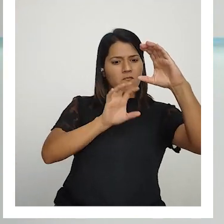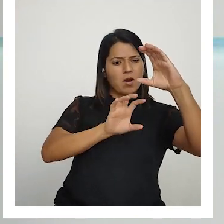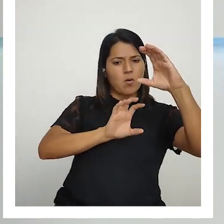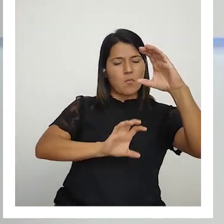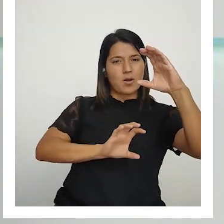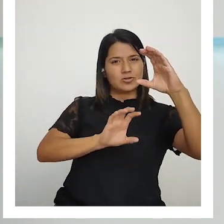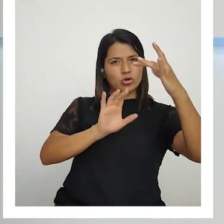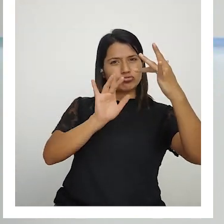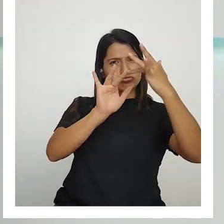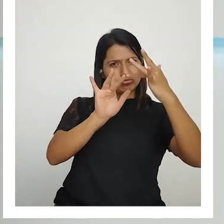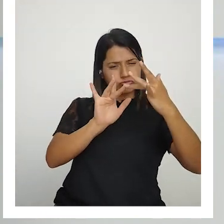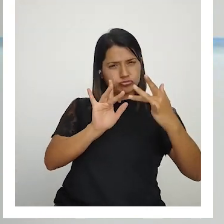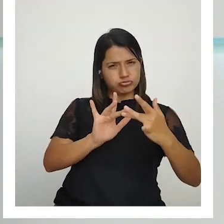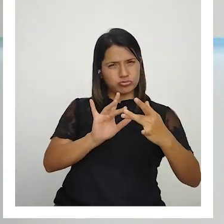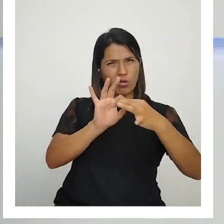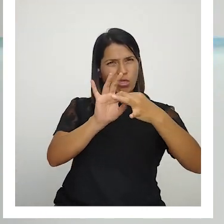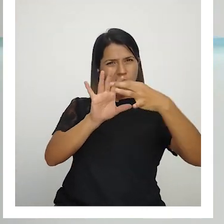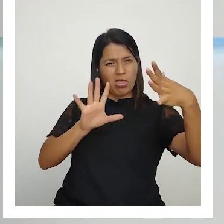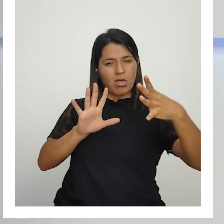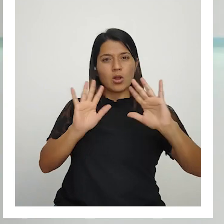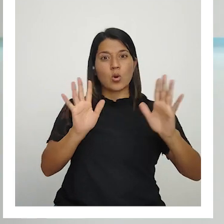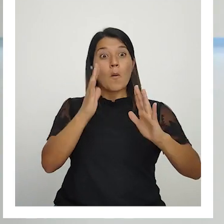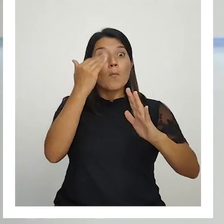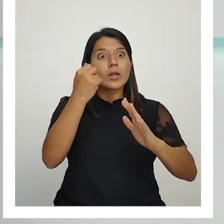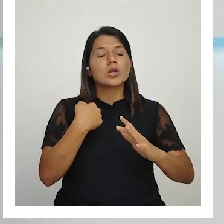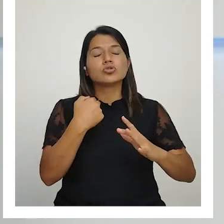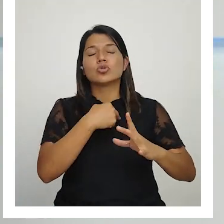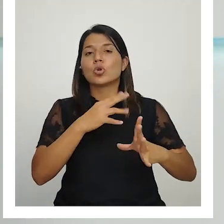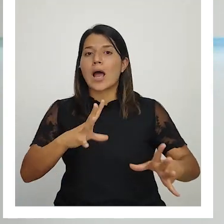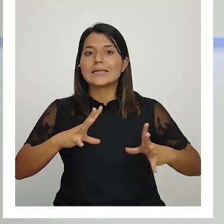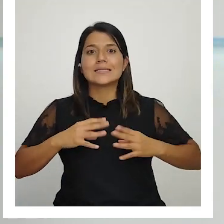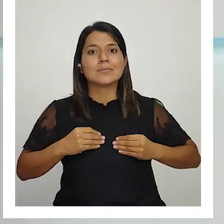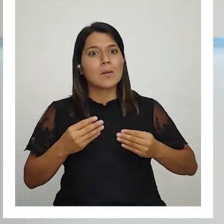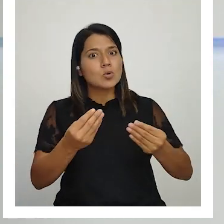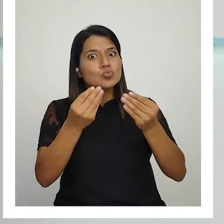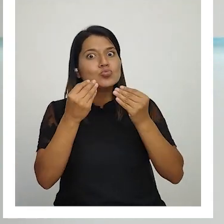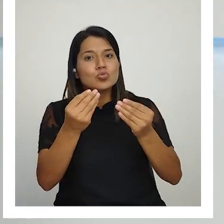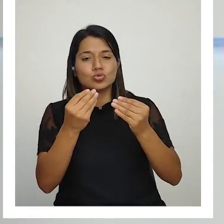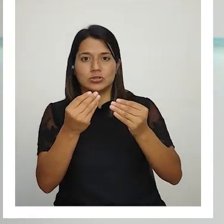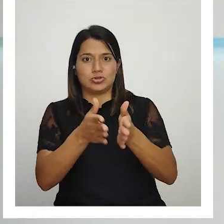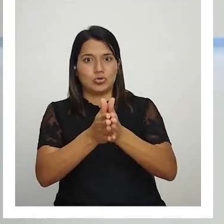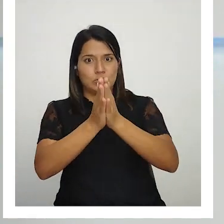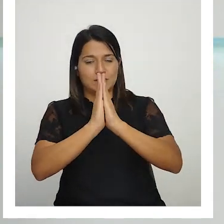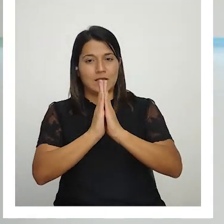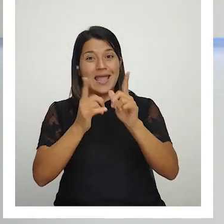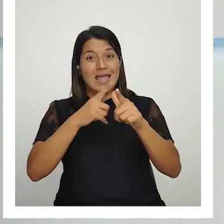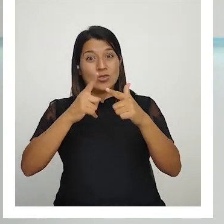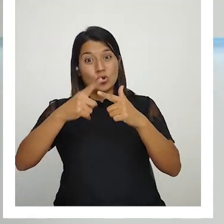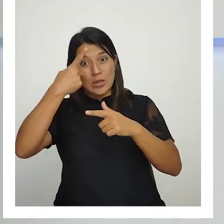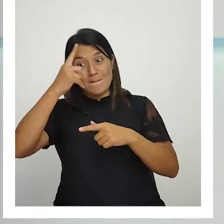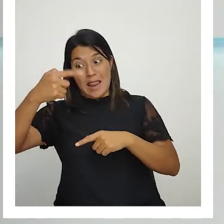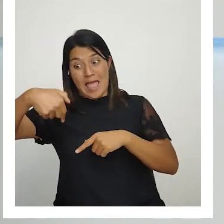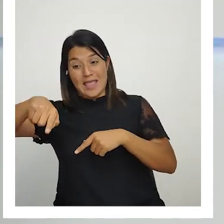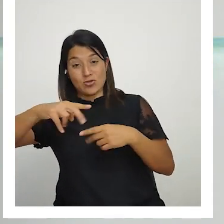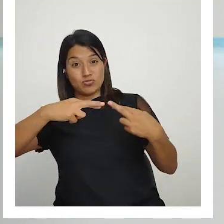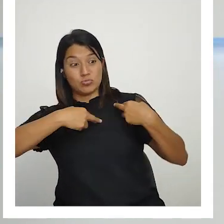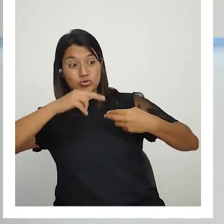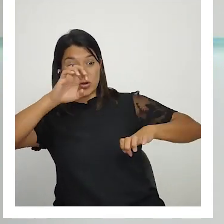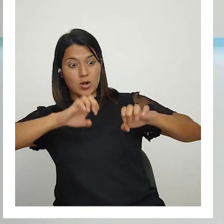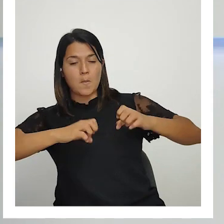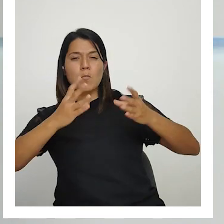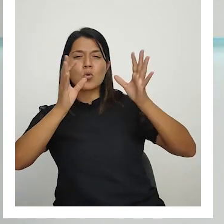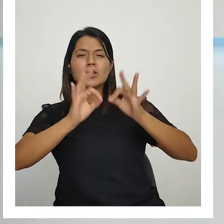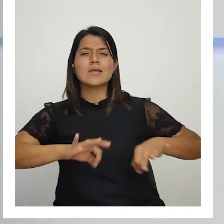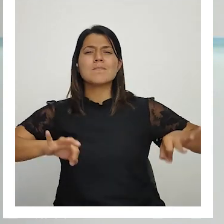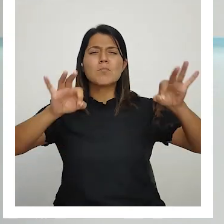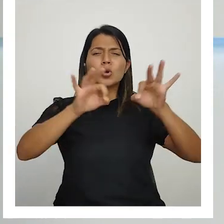aplicaciones que se reciben es un monto muy grande. Entonces, para el panel, por ejemplo, de entrevista, es muy importante poder llegar